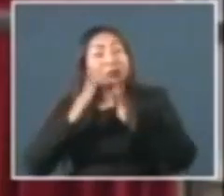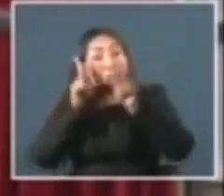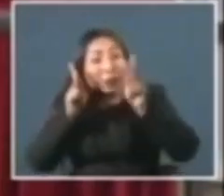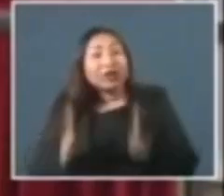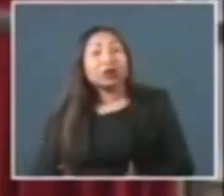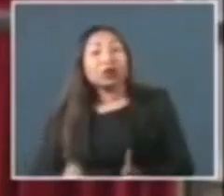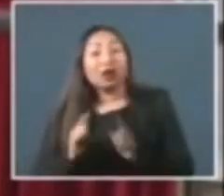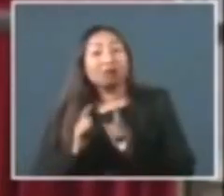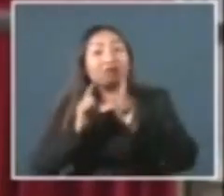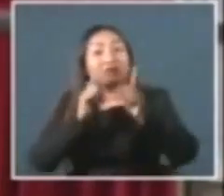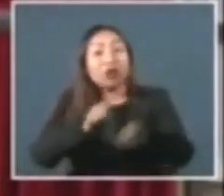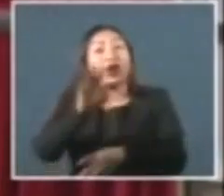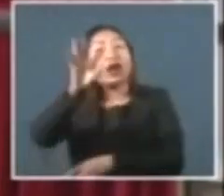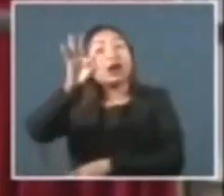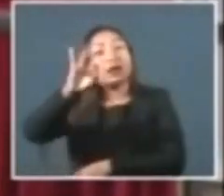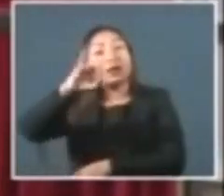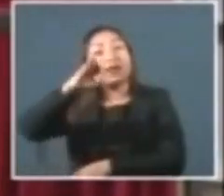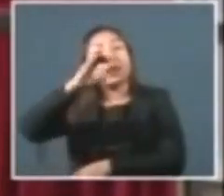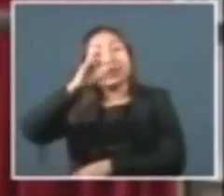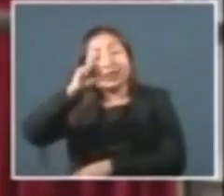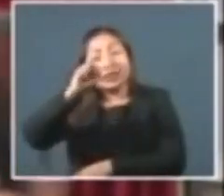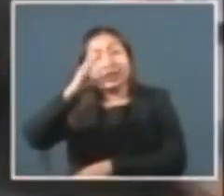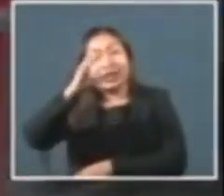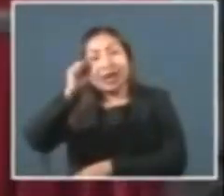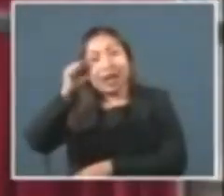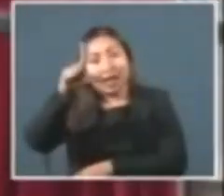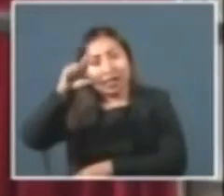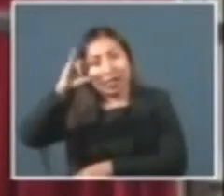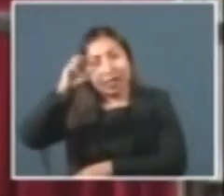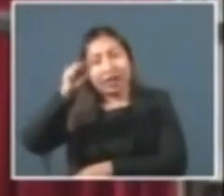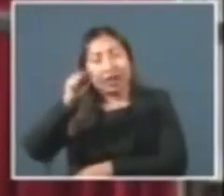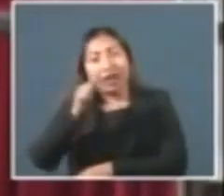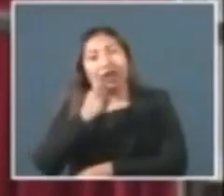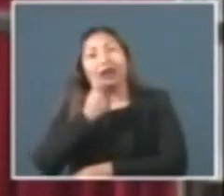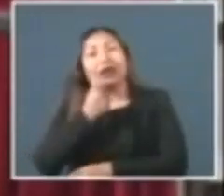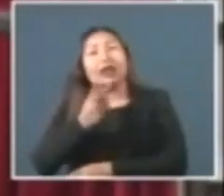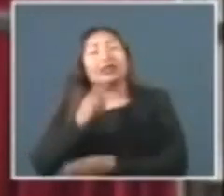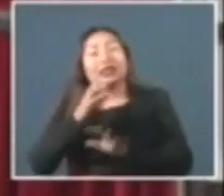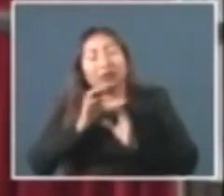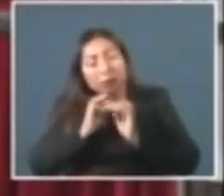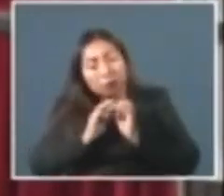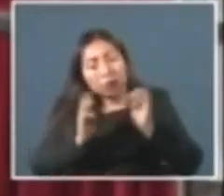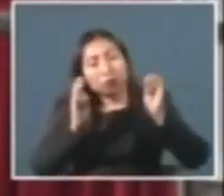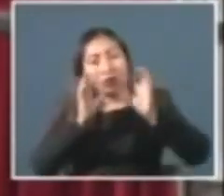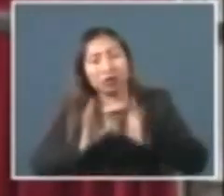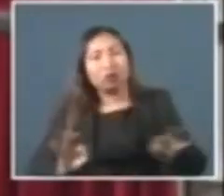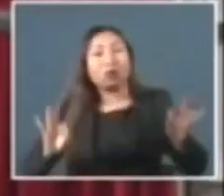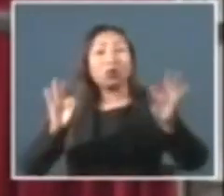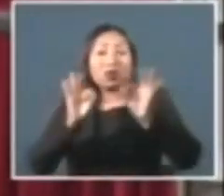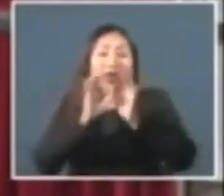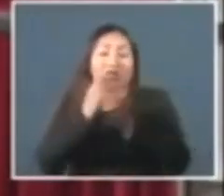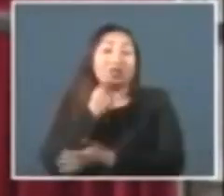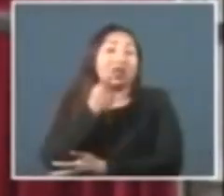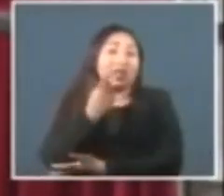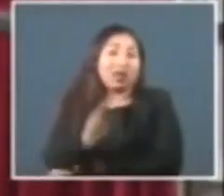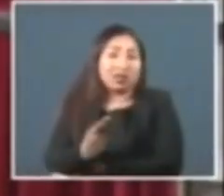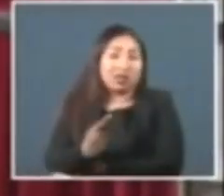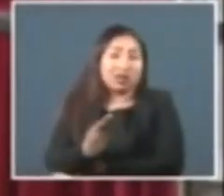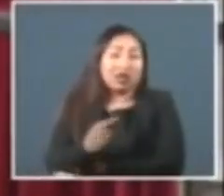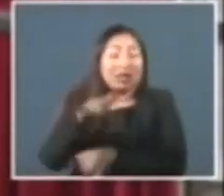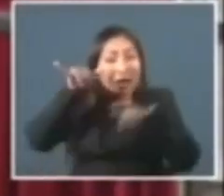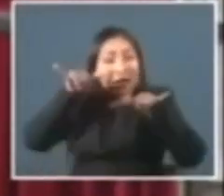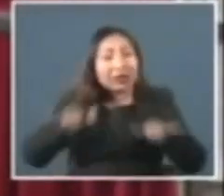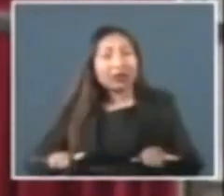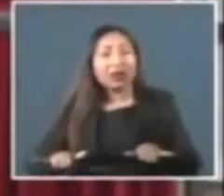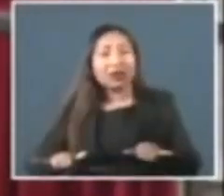y usted obvió eso. Es importante señalar que aquí,